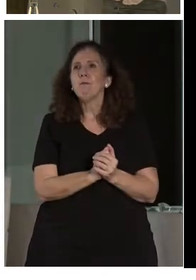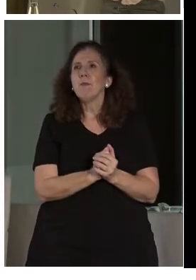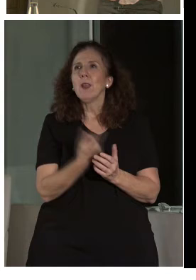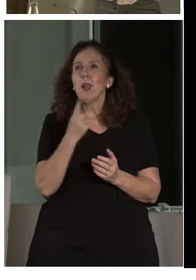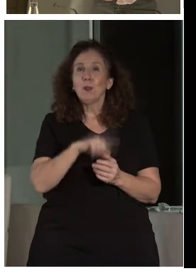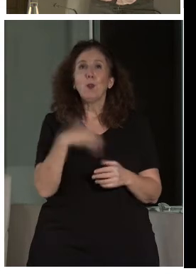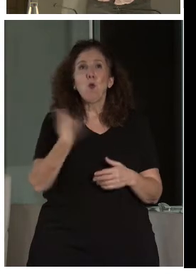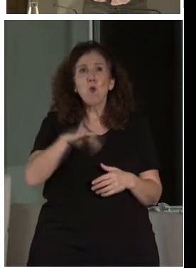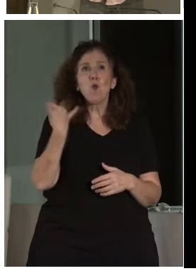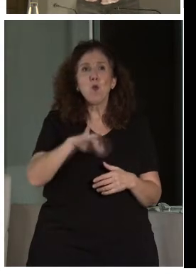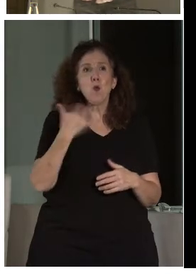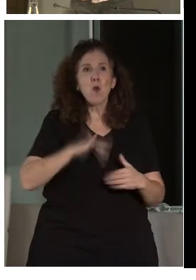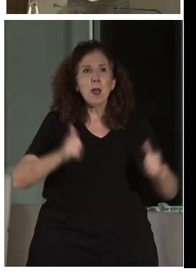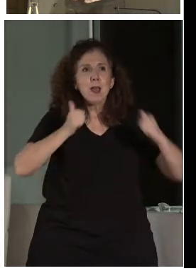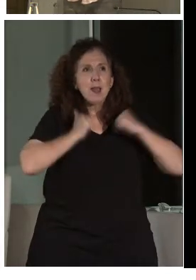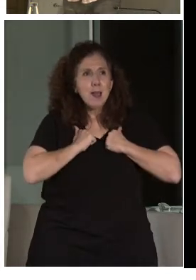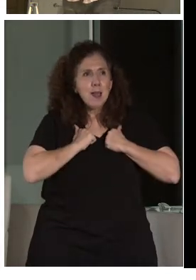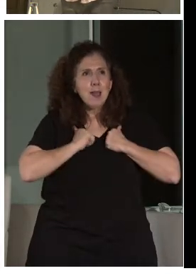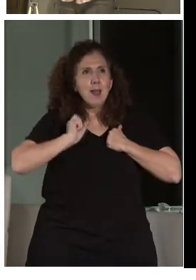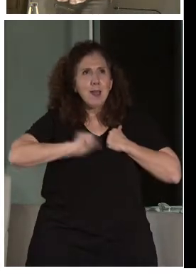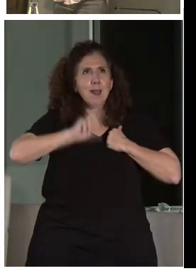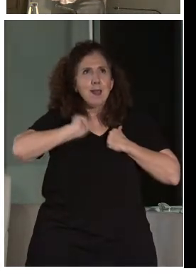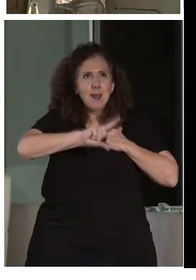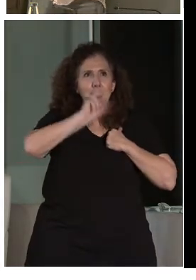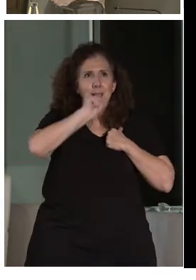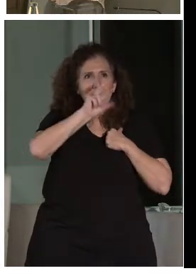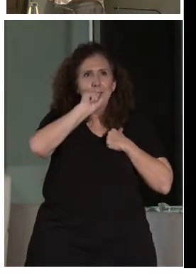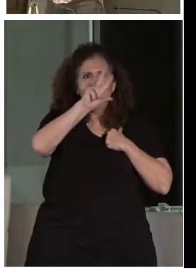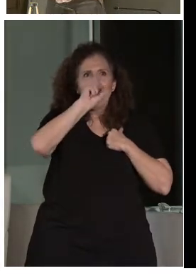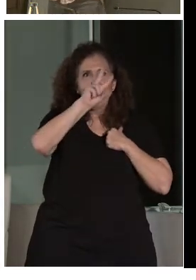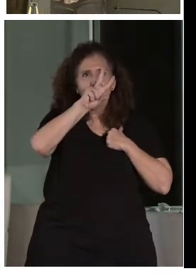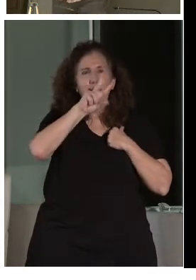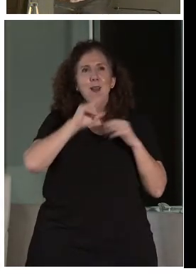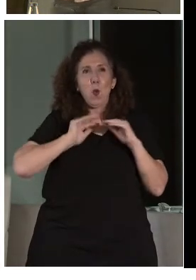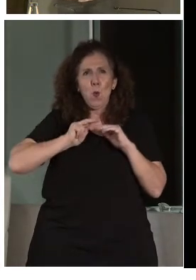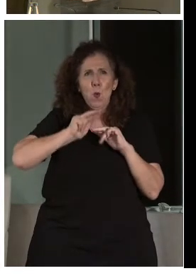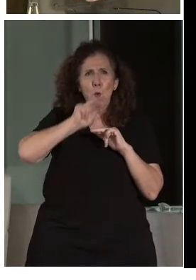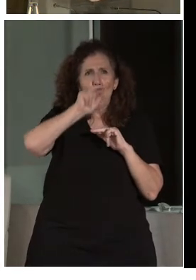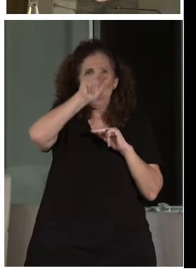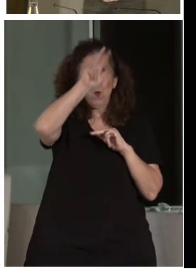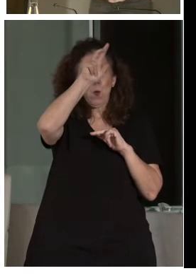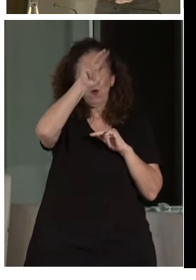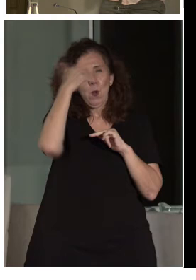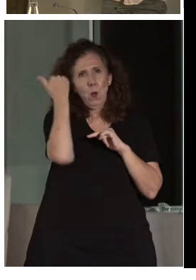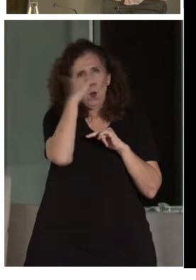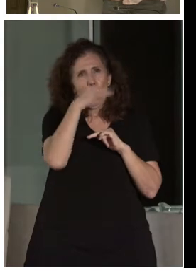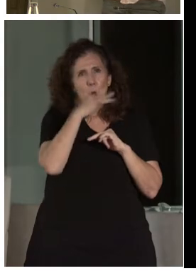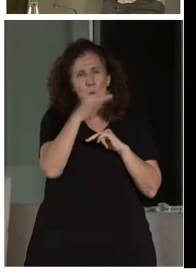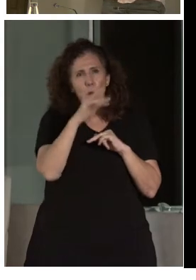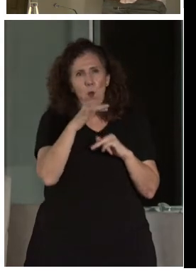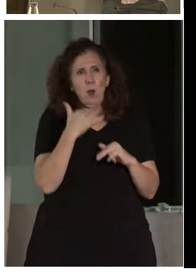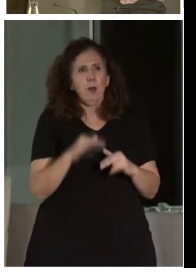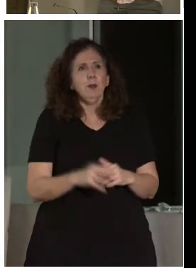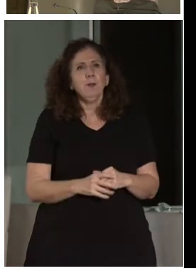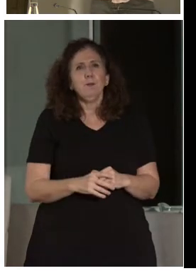su buen chute de subidas y su buen chute de llano también, ¿eh? De llano, que no os creéis que todo